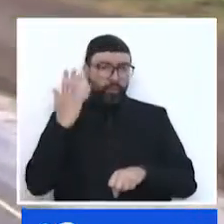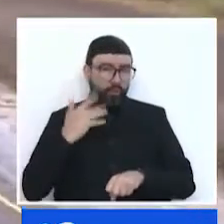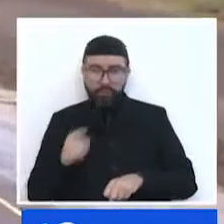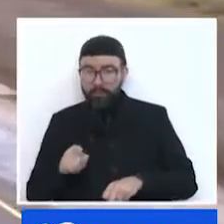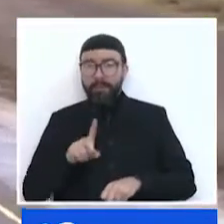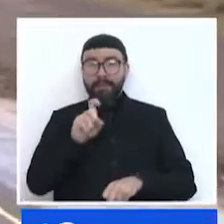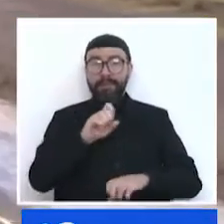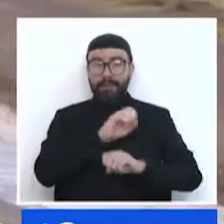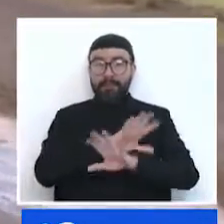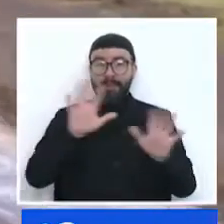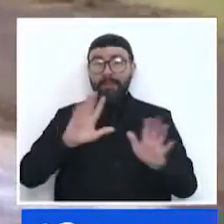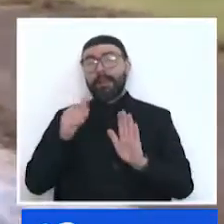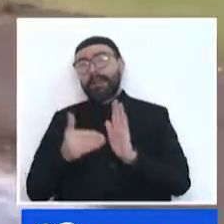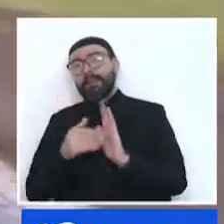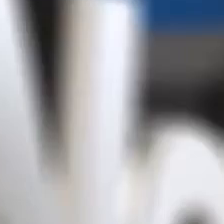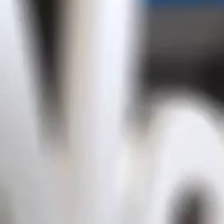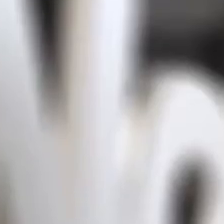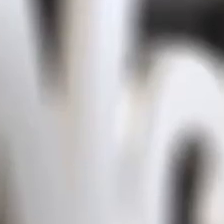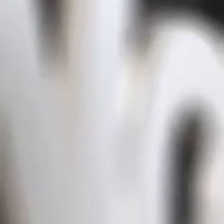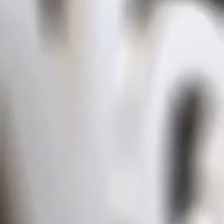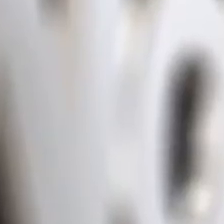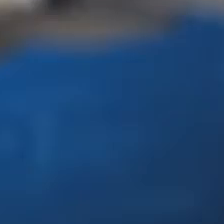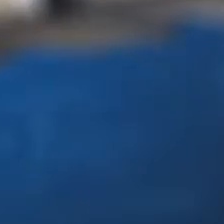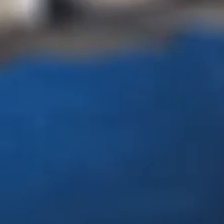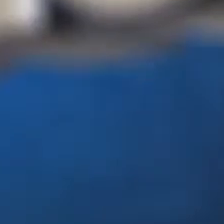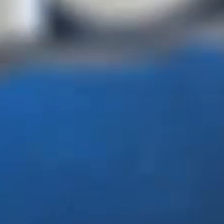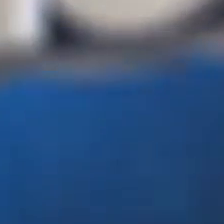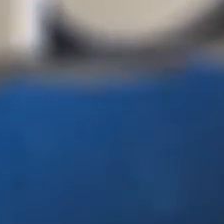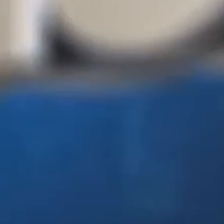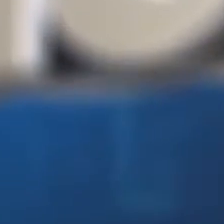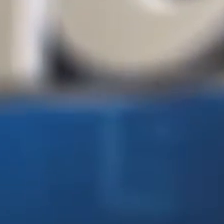mañana a 9 de la mañana.